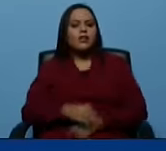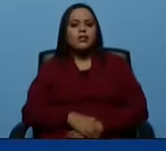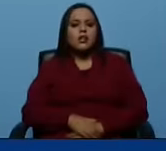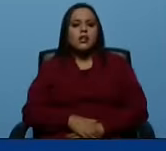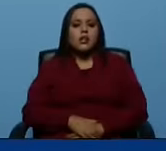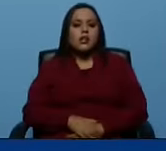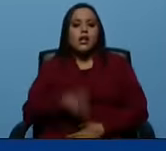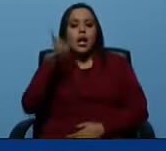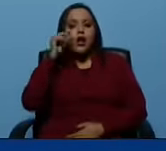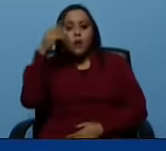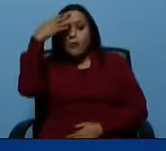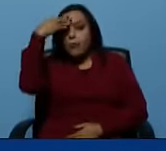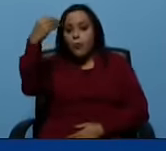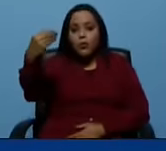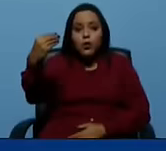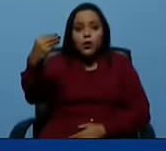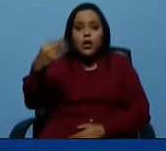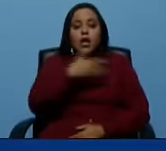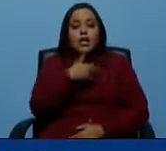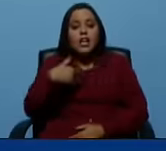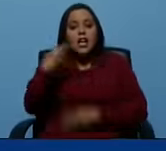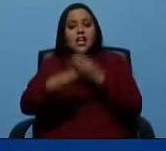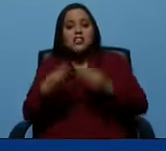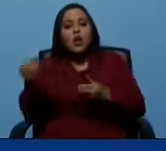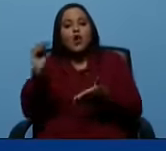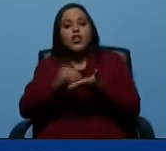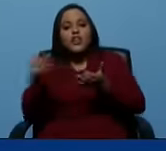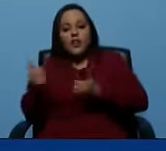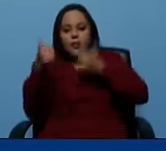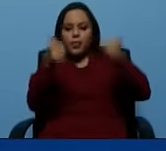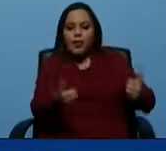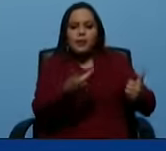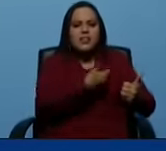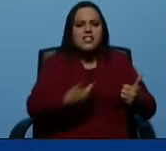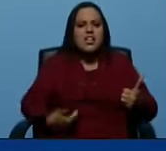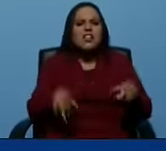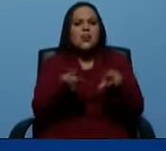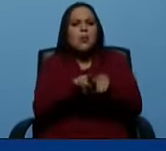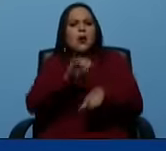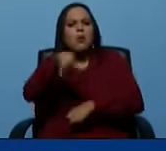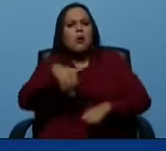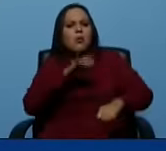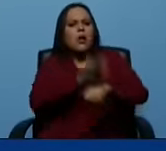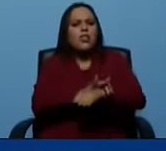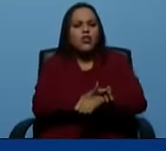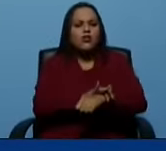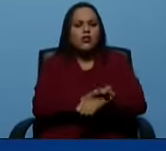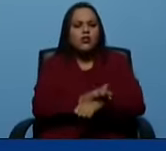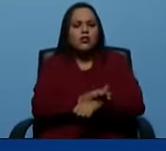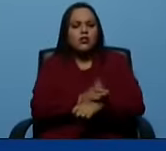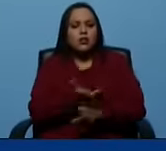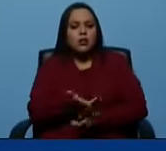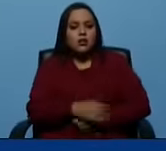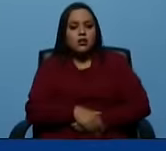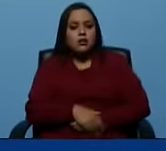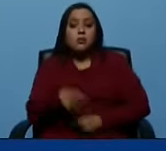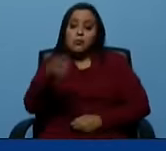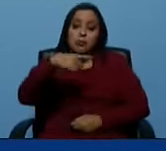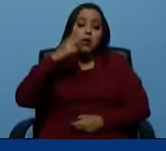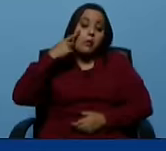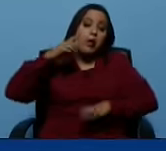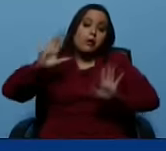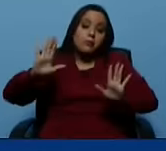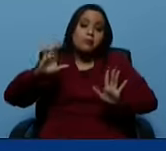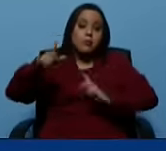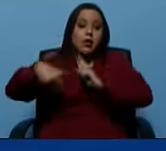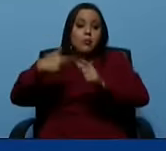cobarde de González Urrutia lo quieran convertir en un autoproclamado Guaidó parte 2. Y ustedes verán, en el